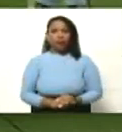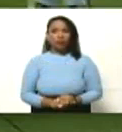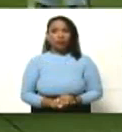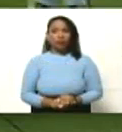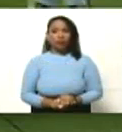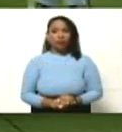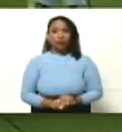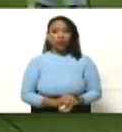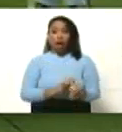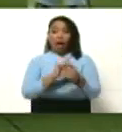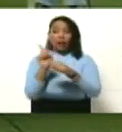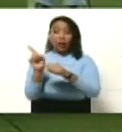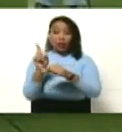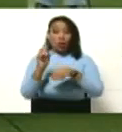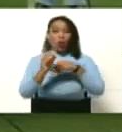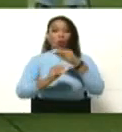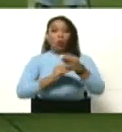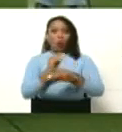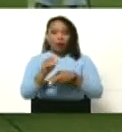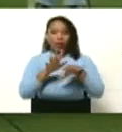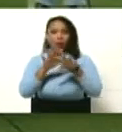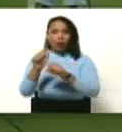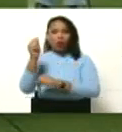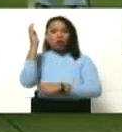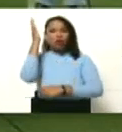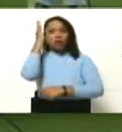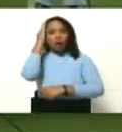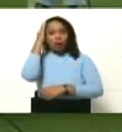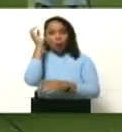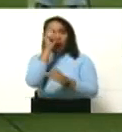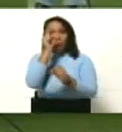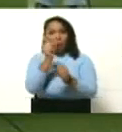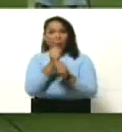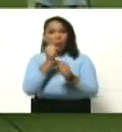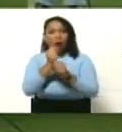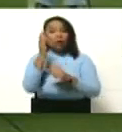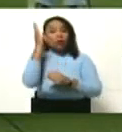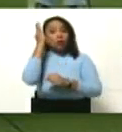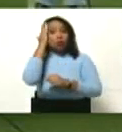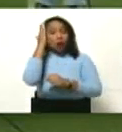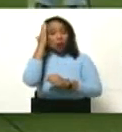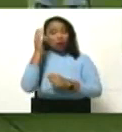Y eso lo hace el imperialismo, sabe trabajarlo. Sabe trabajarlo.